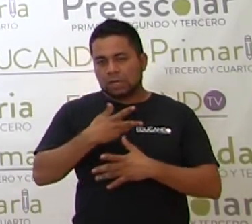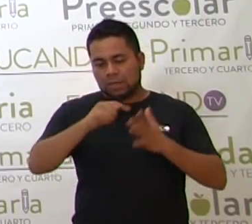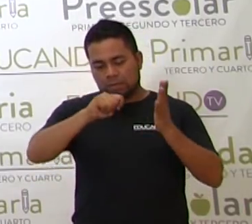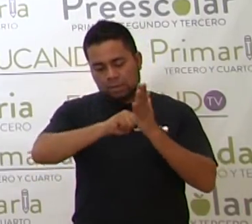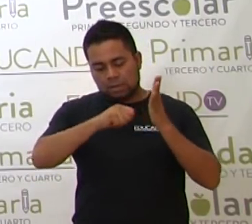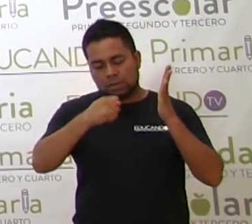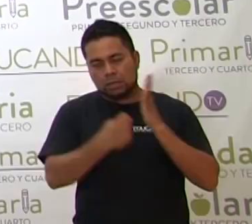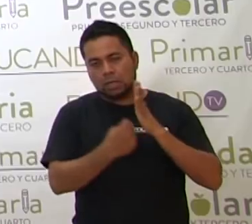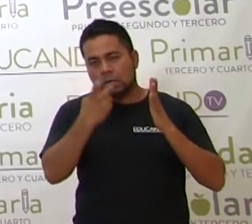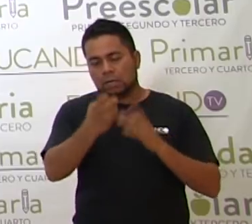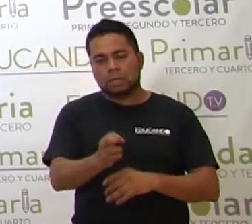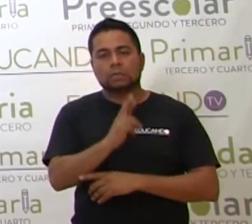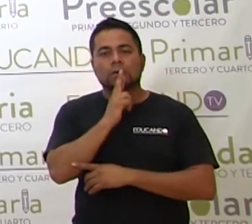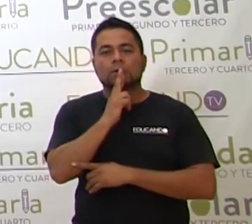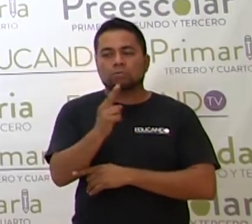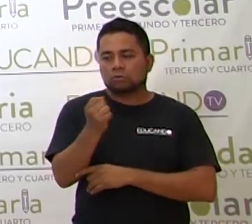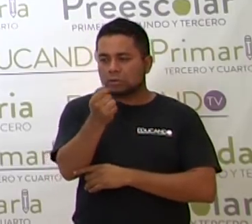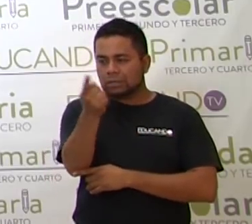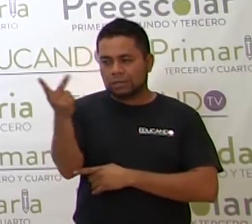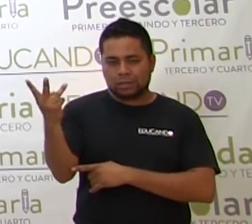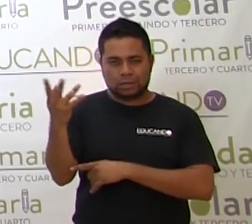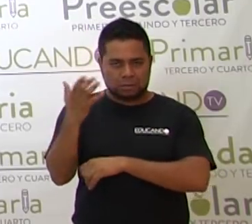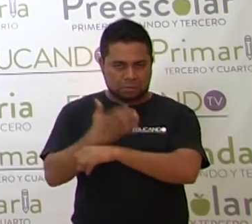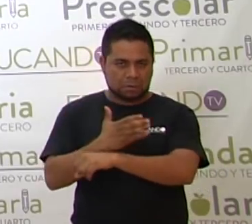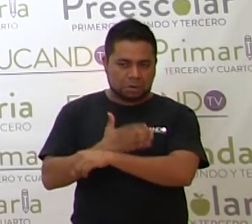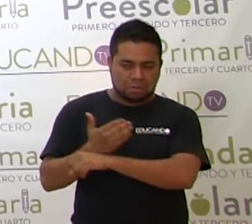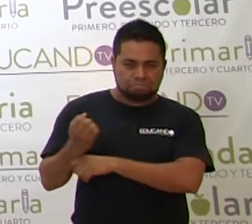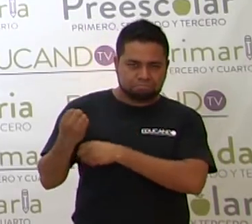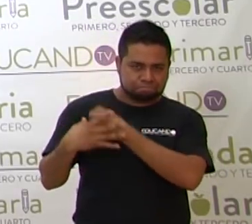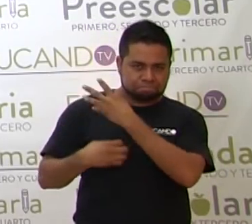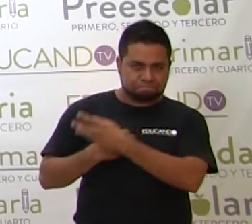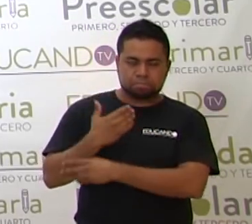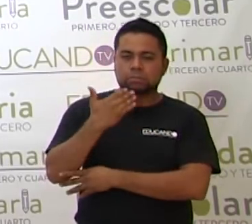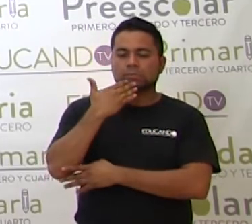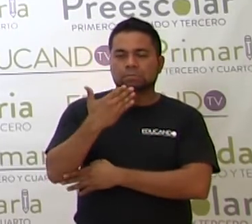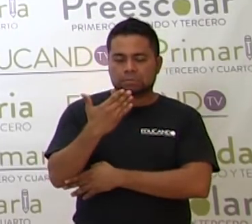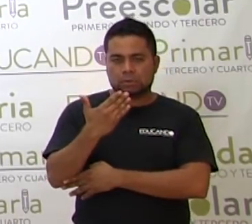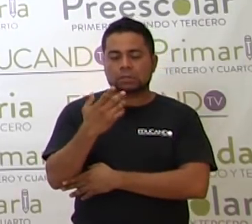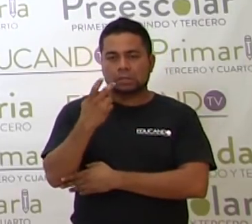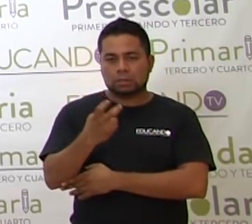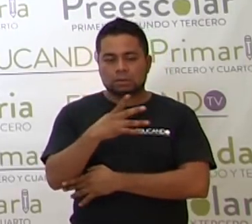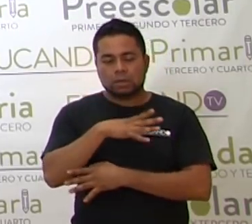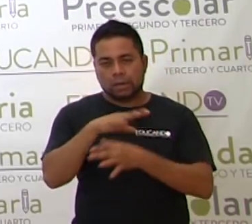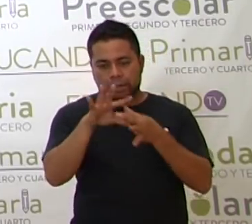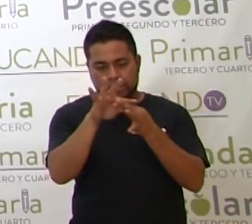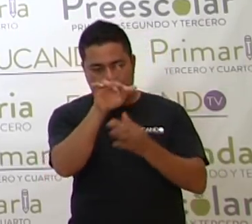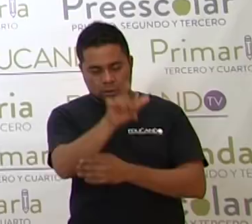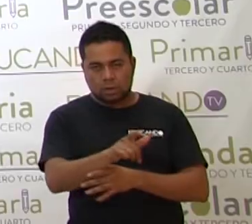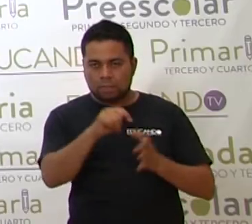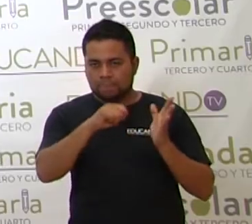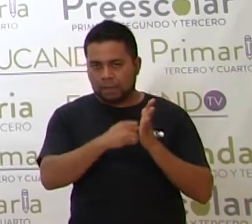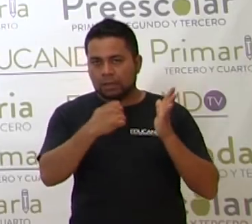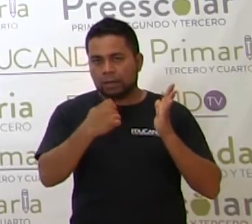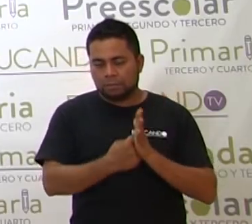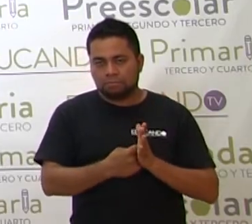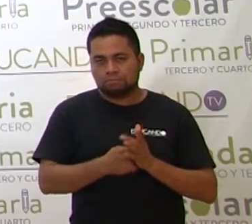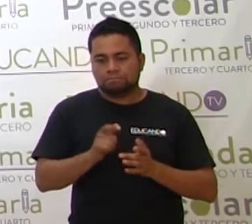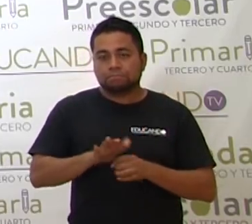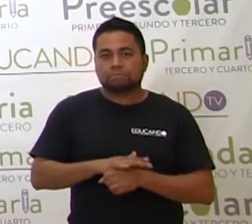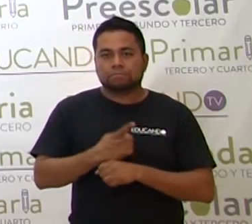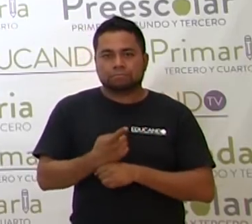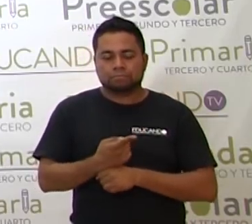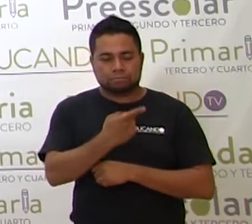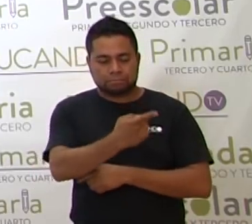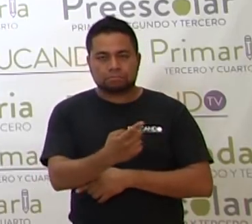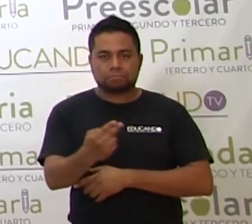la respuesta que me están dando algunos de tus compañeritos. Exacto, es una descripción técnica, porque